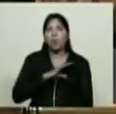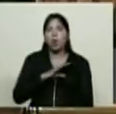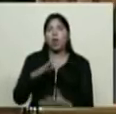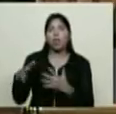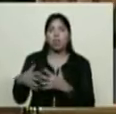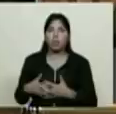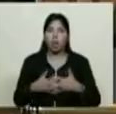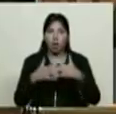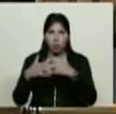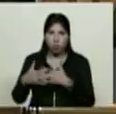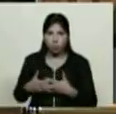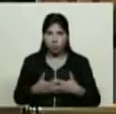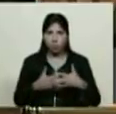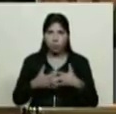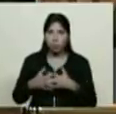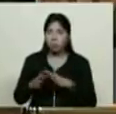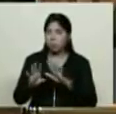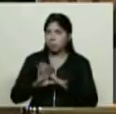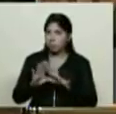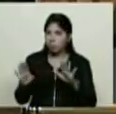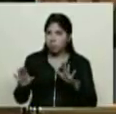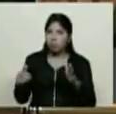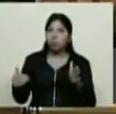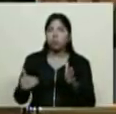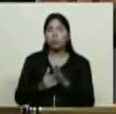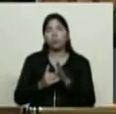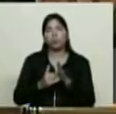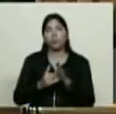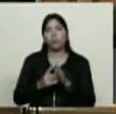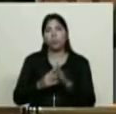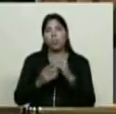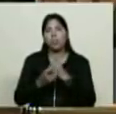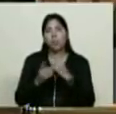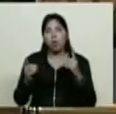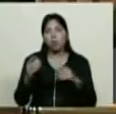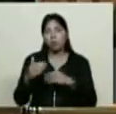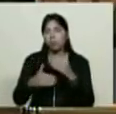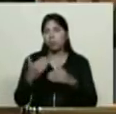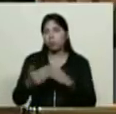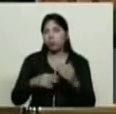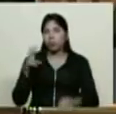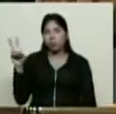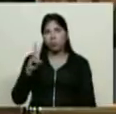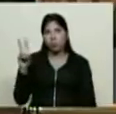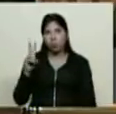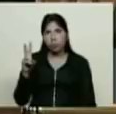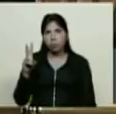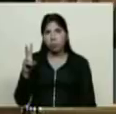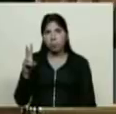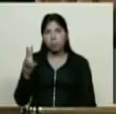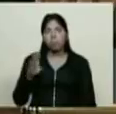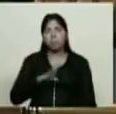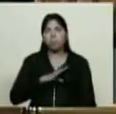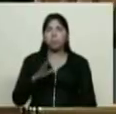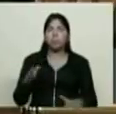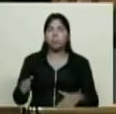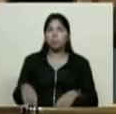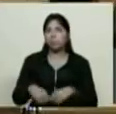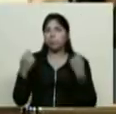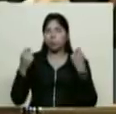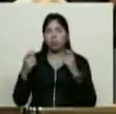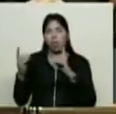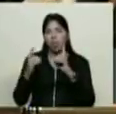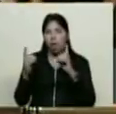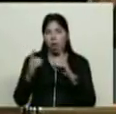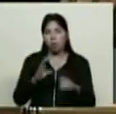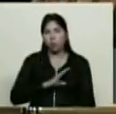Unidos para cerrar filas en contra del proceso democrático venezolano y para sabotear el diálogo nacional, por lo